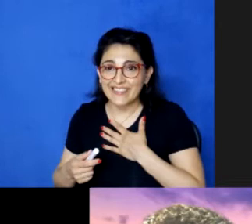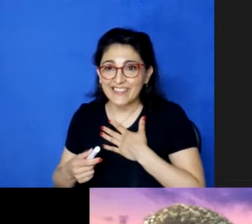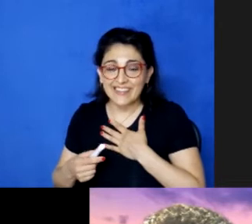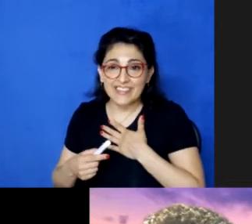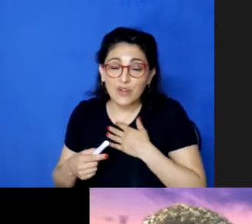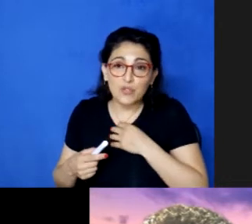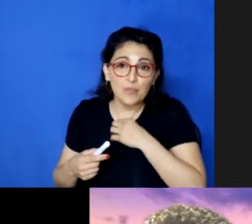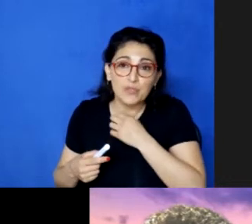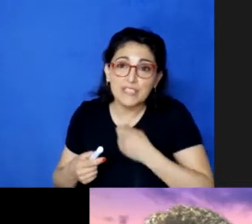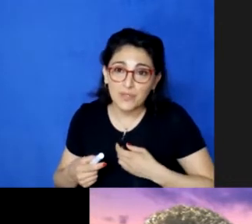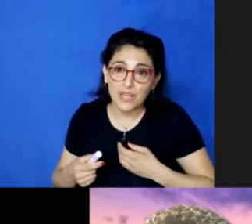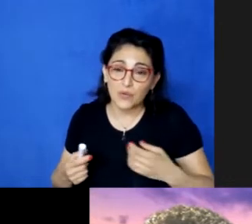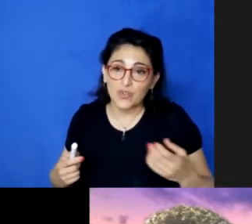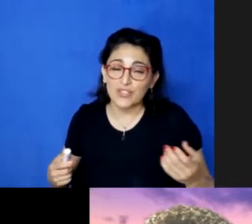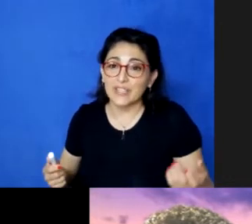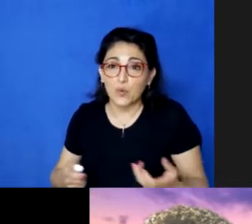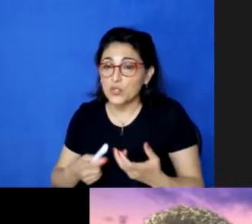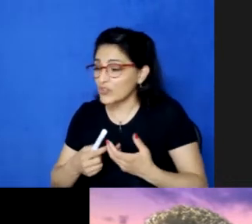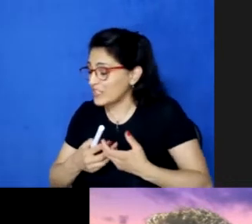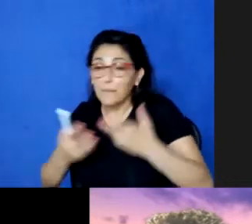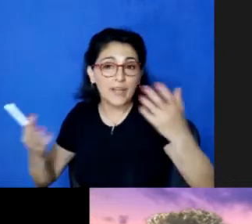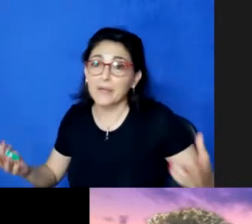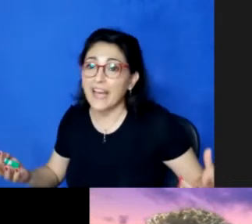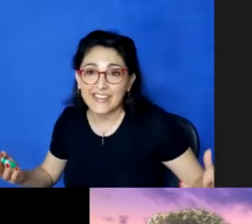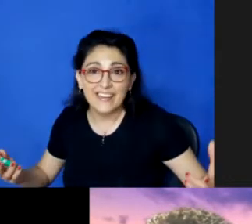así. Y escucho muchísimos audios y te escucho